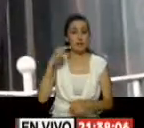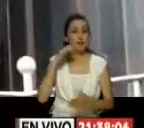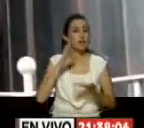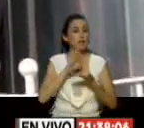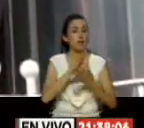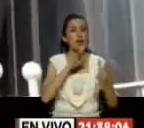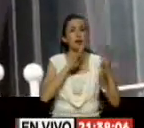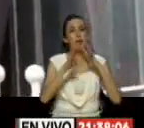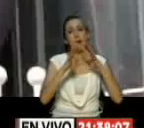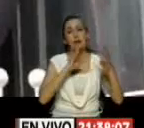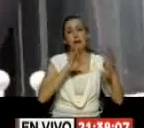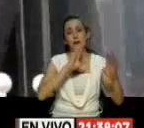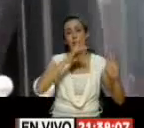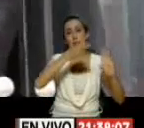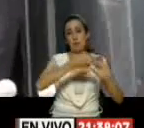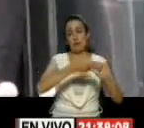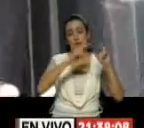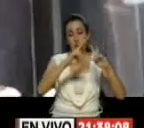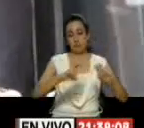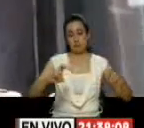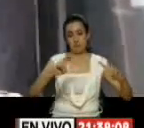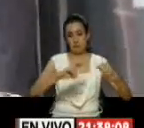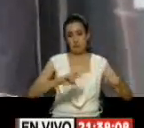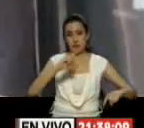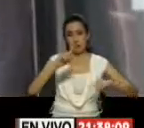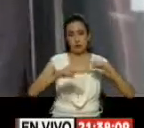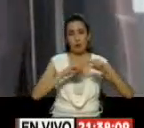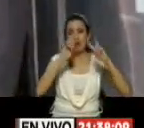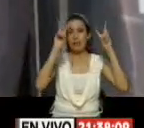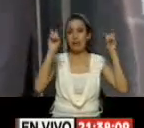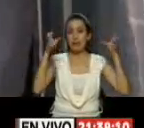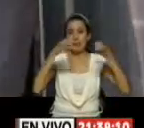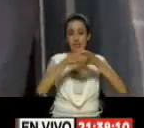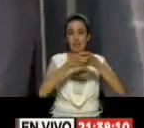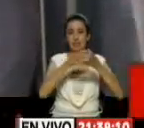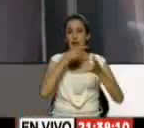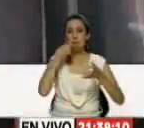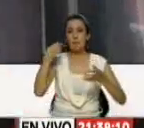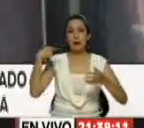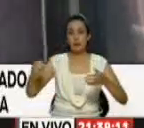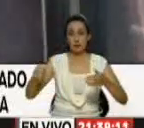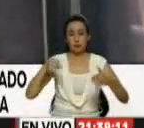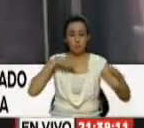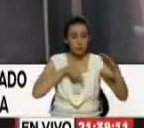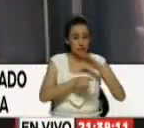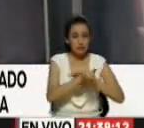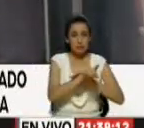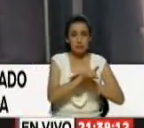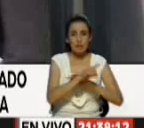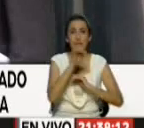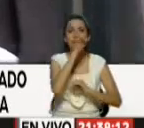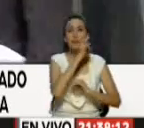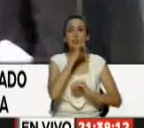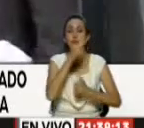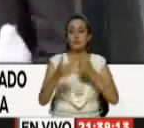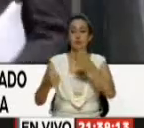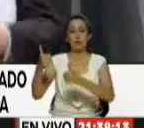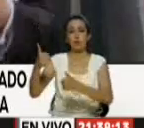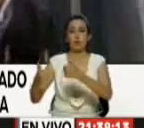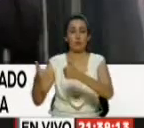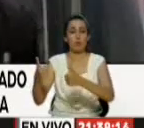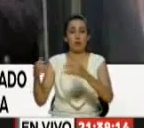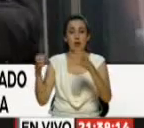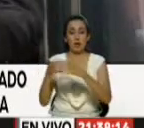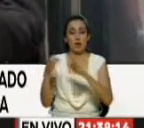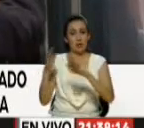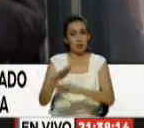testifique como parte de la investigación de la Comisión sobre la Interferencia Rusa en las elecciones presidenciales de 2016. El Comité